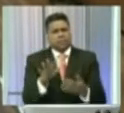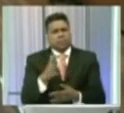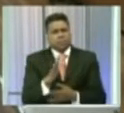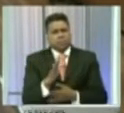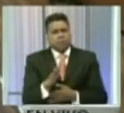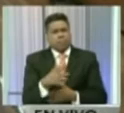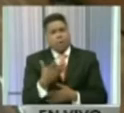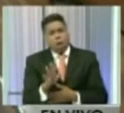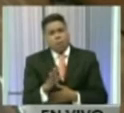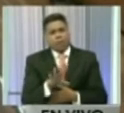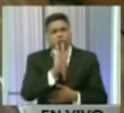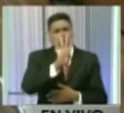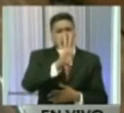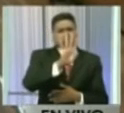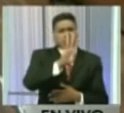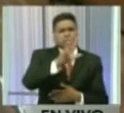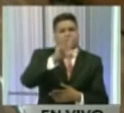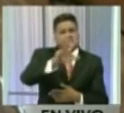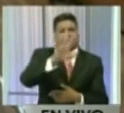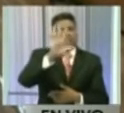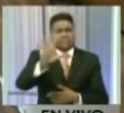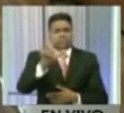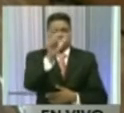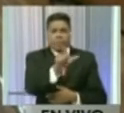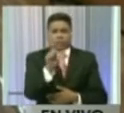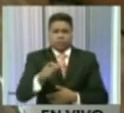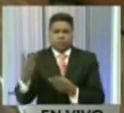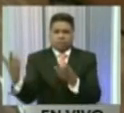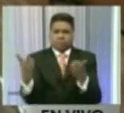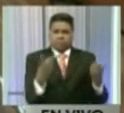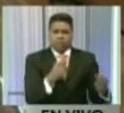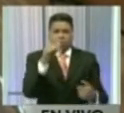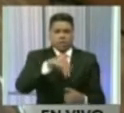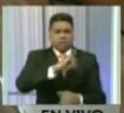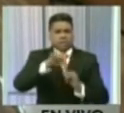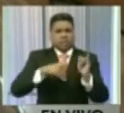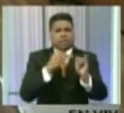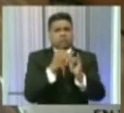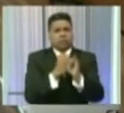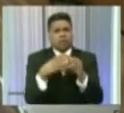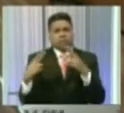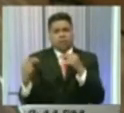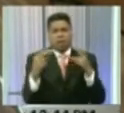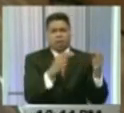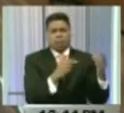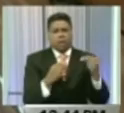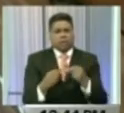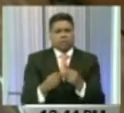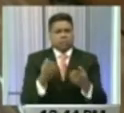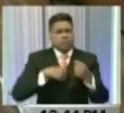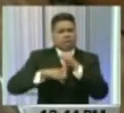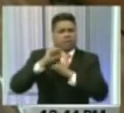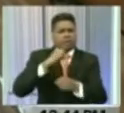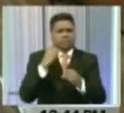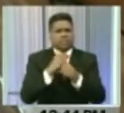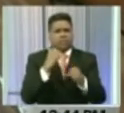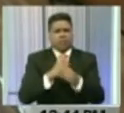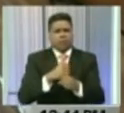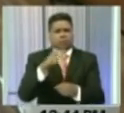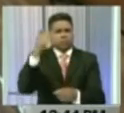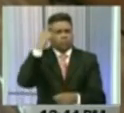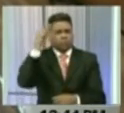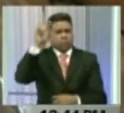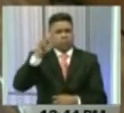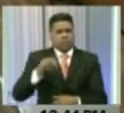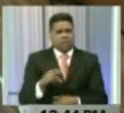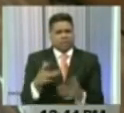son 35 invitados internacionales, 50 nacionales, y ellos van a estar desarrollando una intensa agenda de trabajo durante todos estos días. Con la